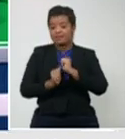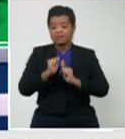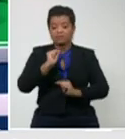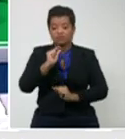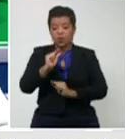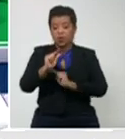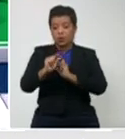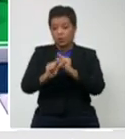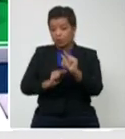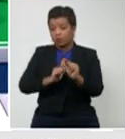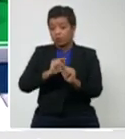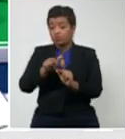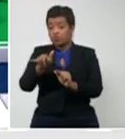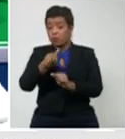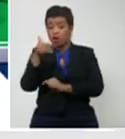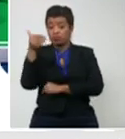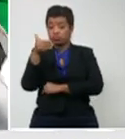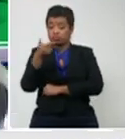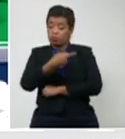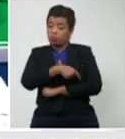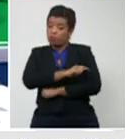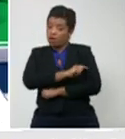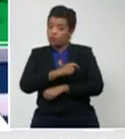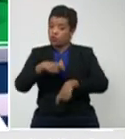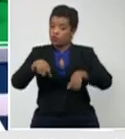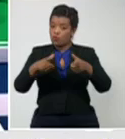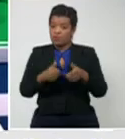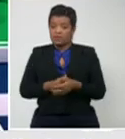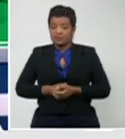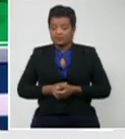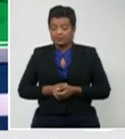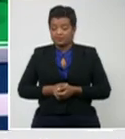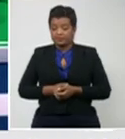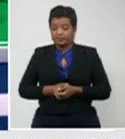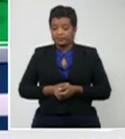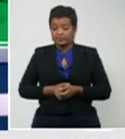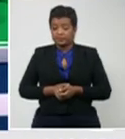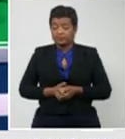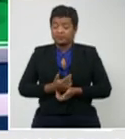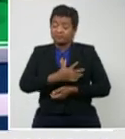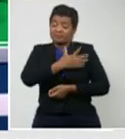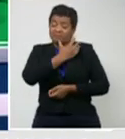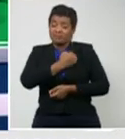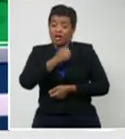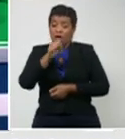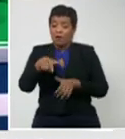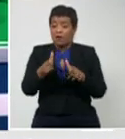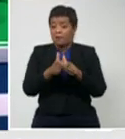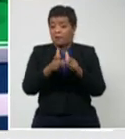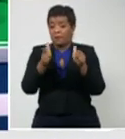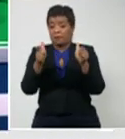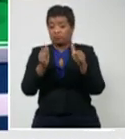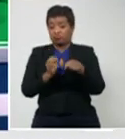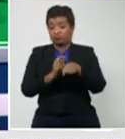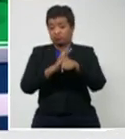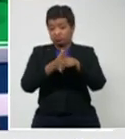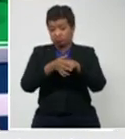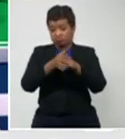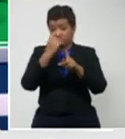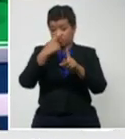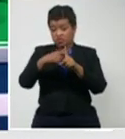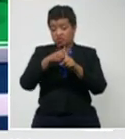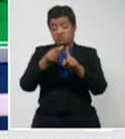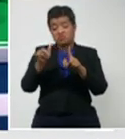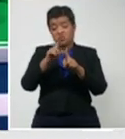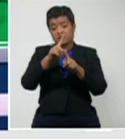la participación de la población. Lamentablemente, dentro de este incremento de los casos, pues también ha tenido casos.